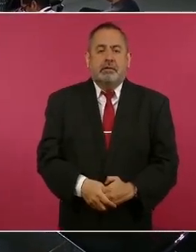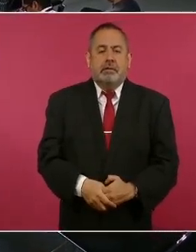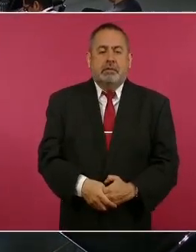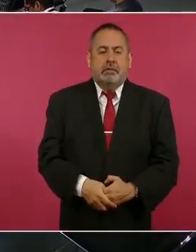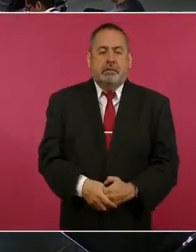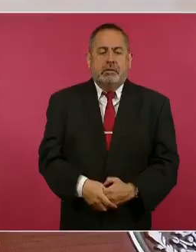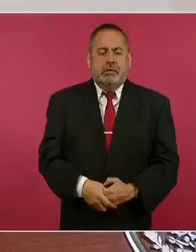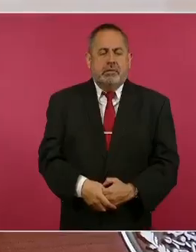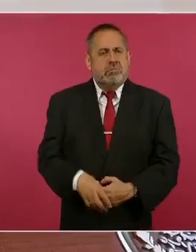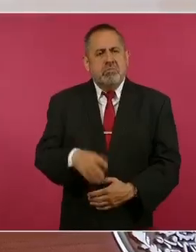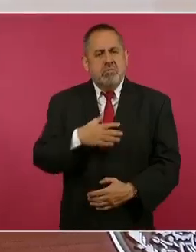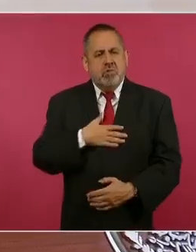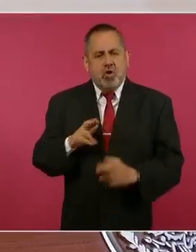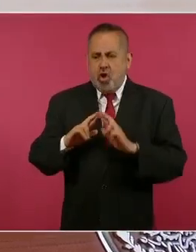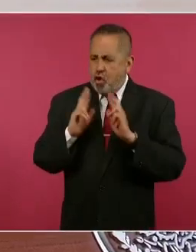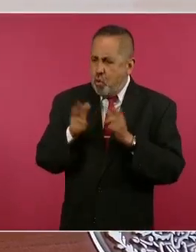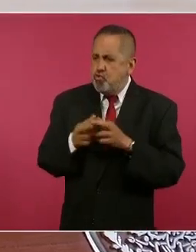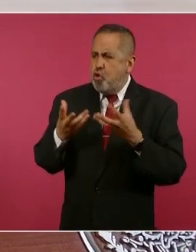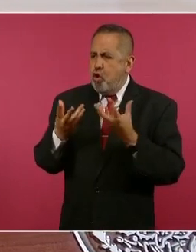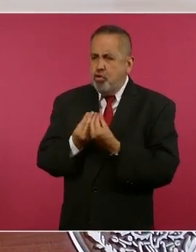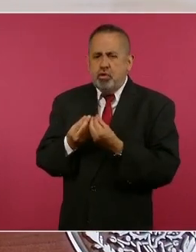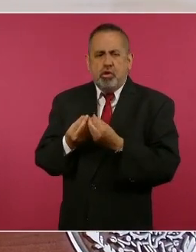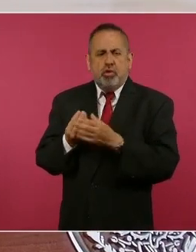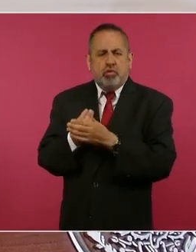tengo reuniones